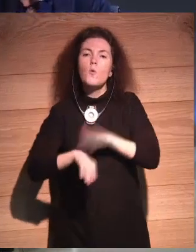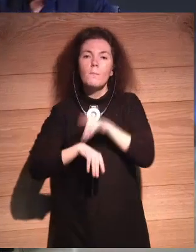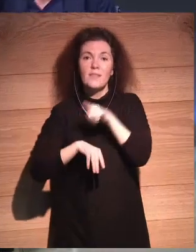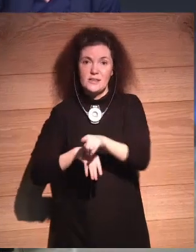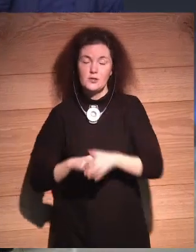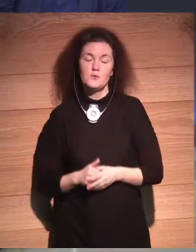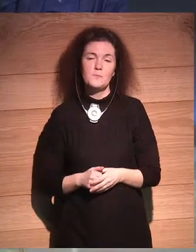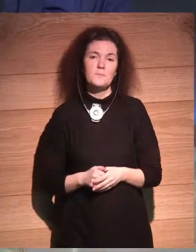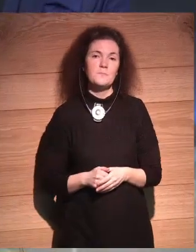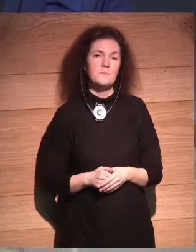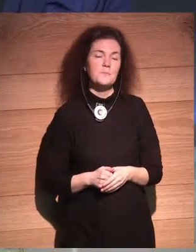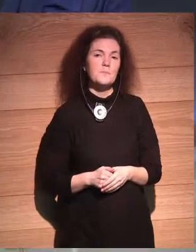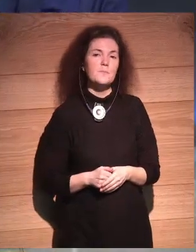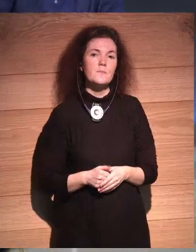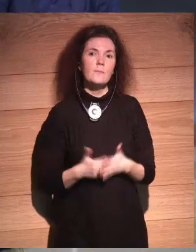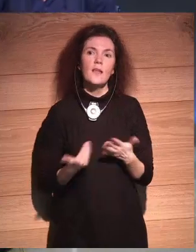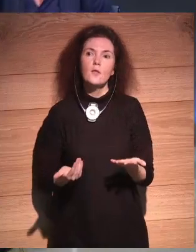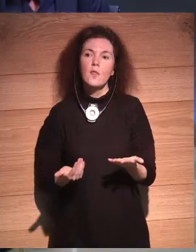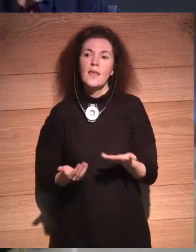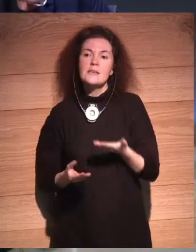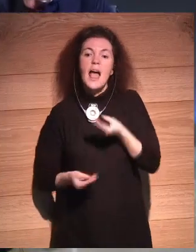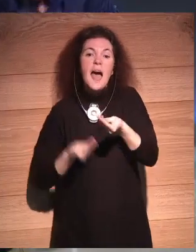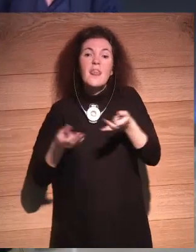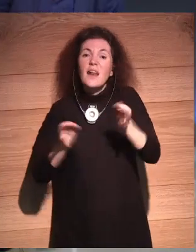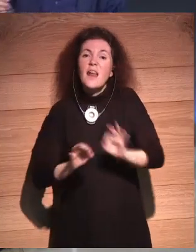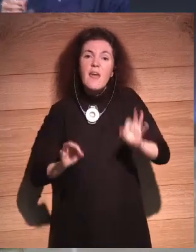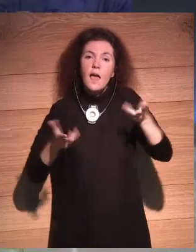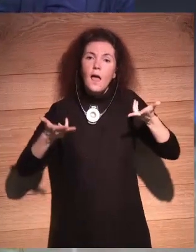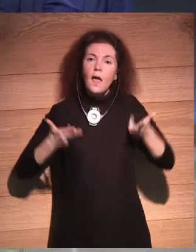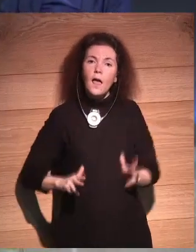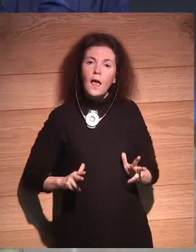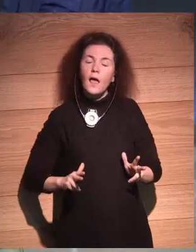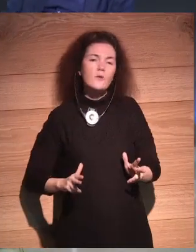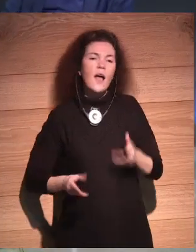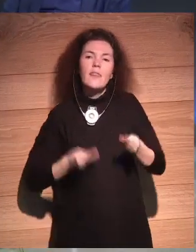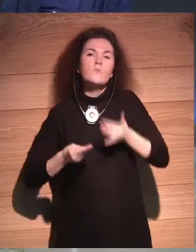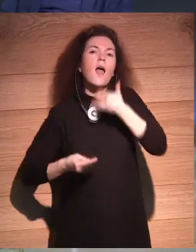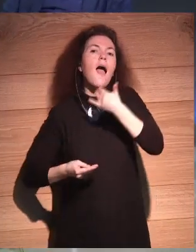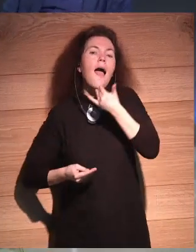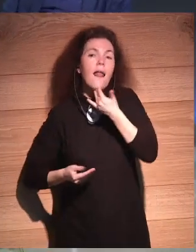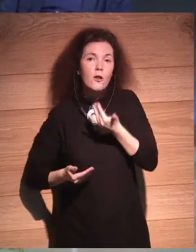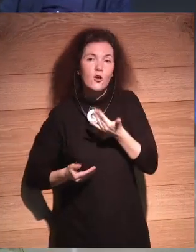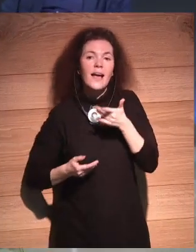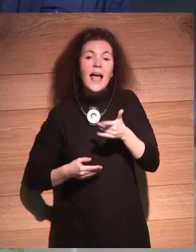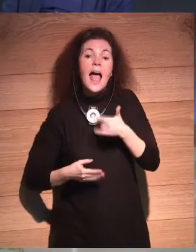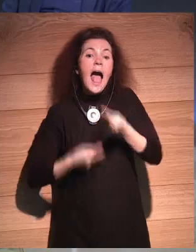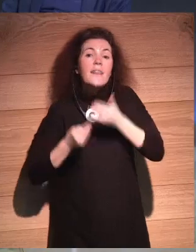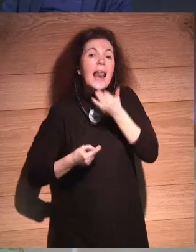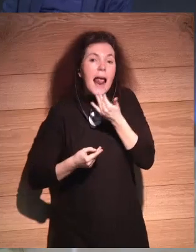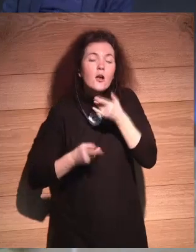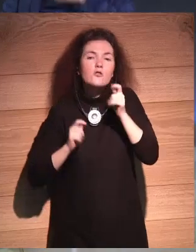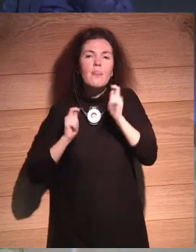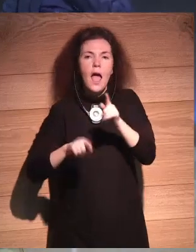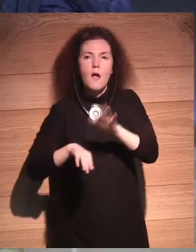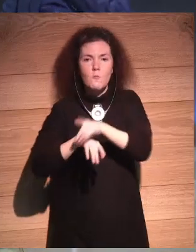Entonces, en lugar de no hacer nada, lo que se hace es hacer algo, y esto es el origen de todos sus